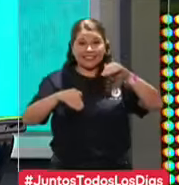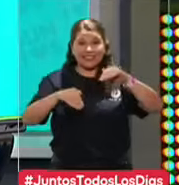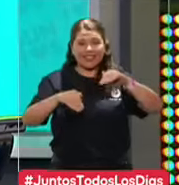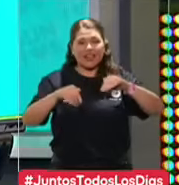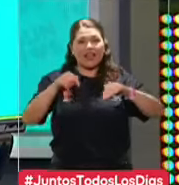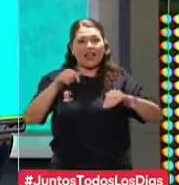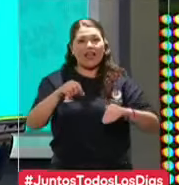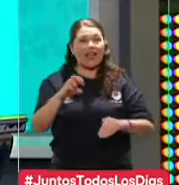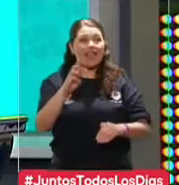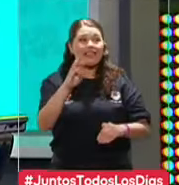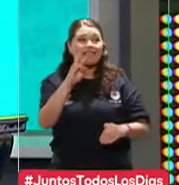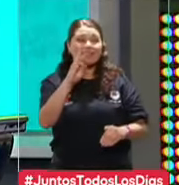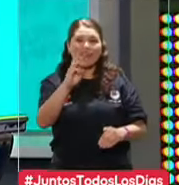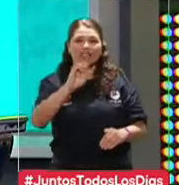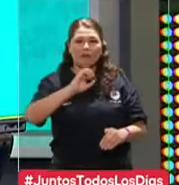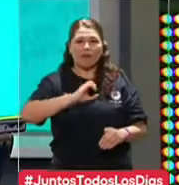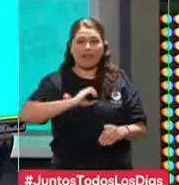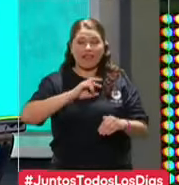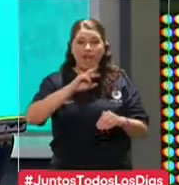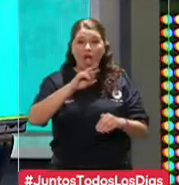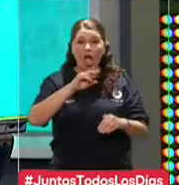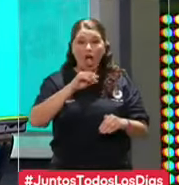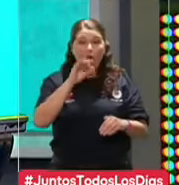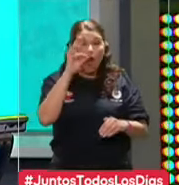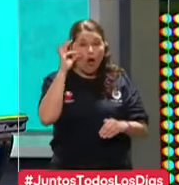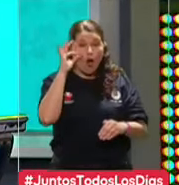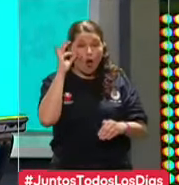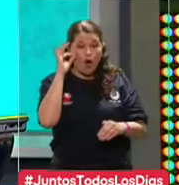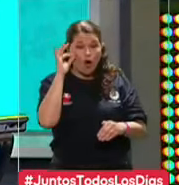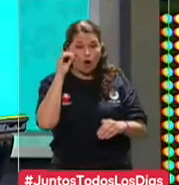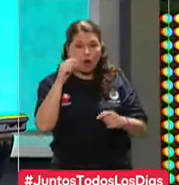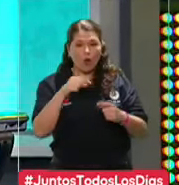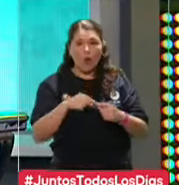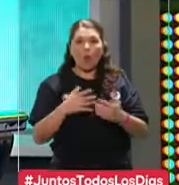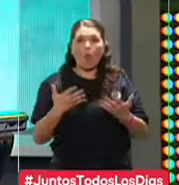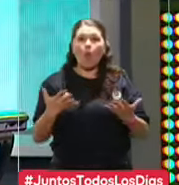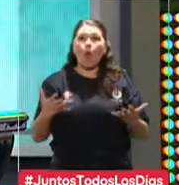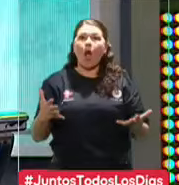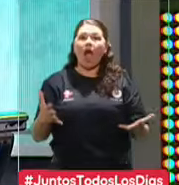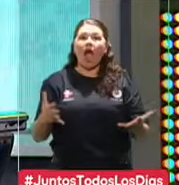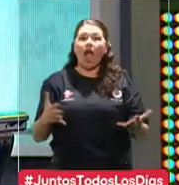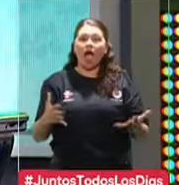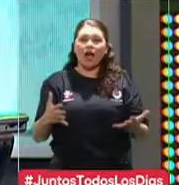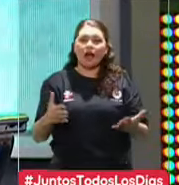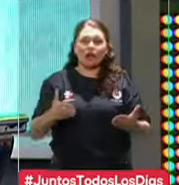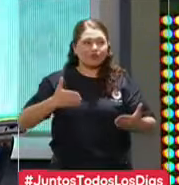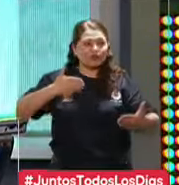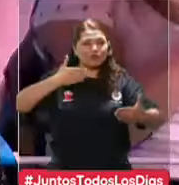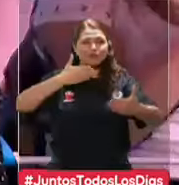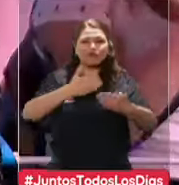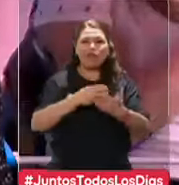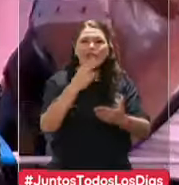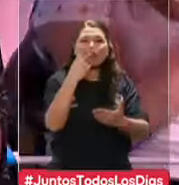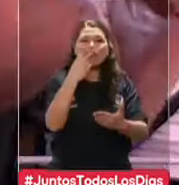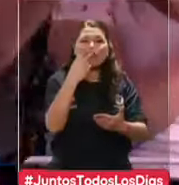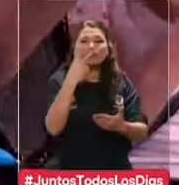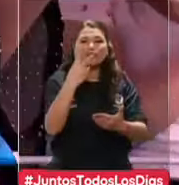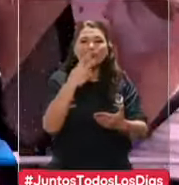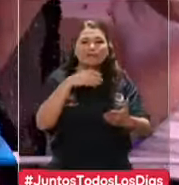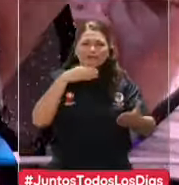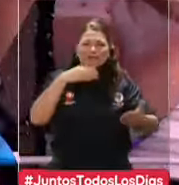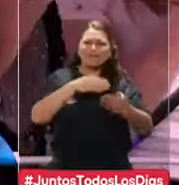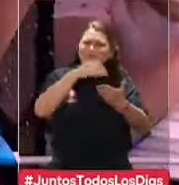saqué 3 medallas de oro en mis 3 competencias. ¿Batiste algún récord? Batí 2 récords nacionales. ¿Batió 2 récords